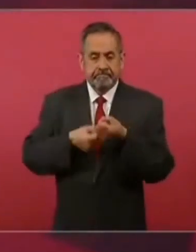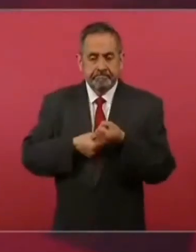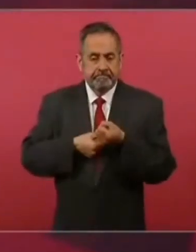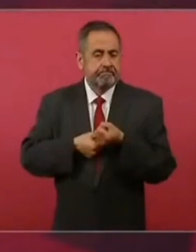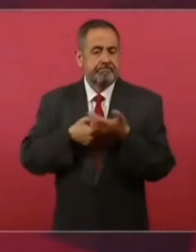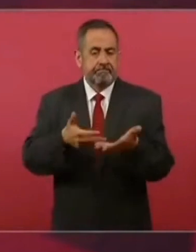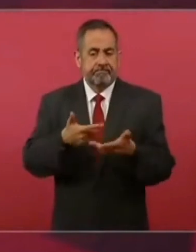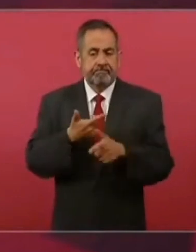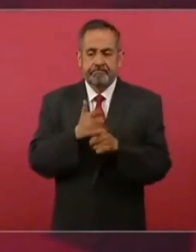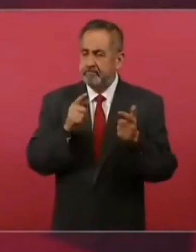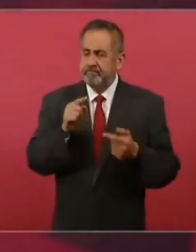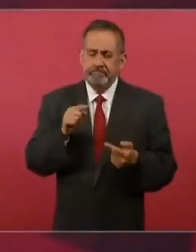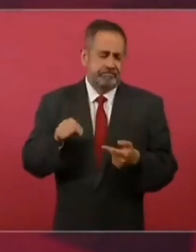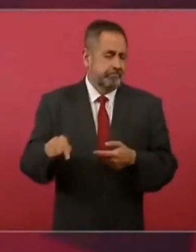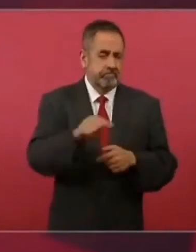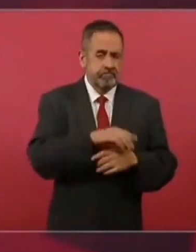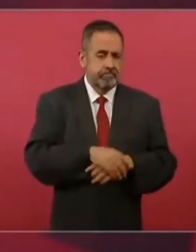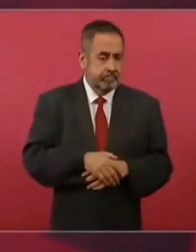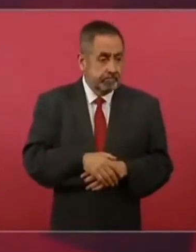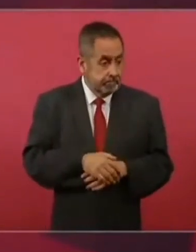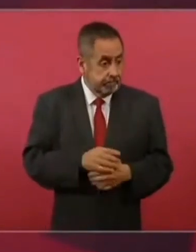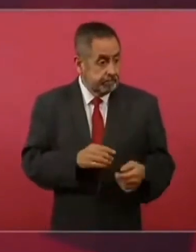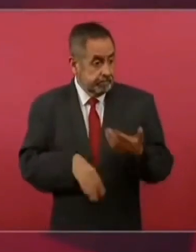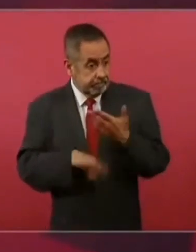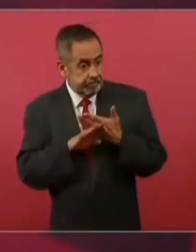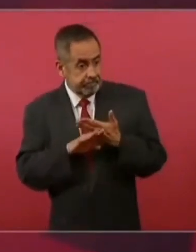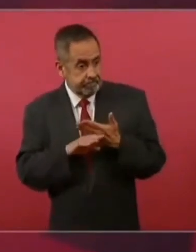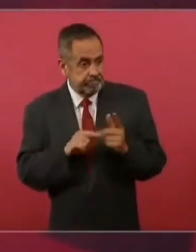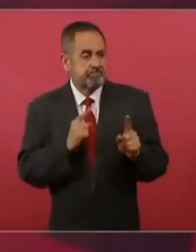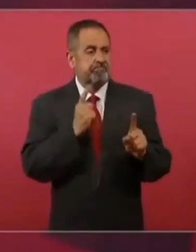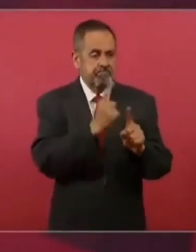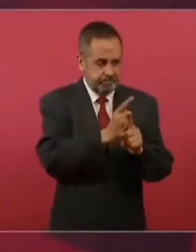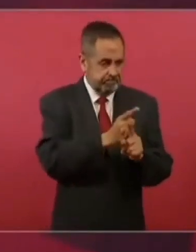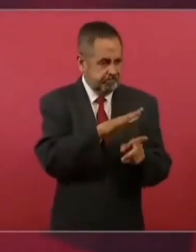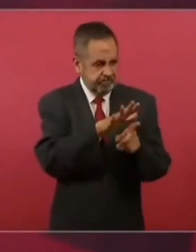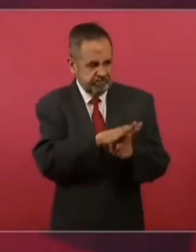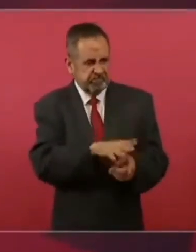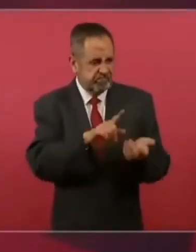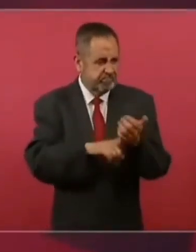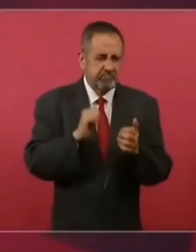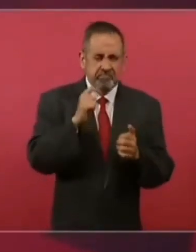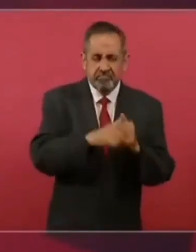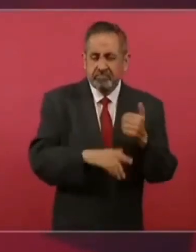No se persigue ni se reprime a opositores.